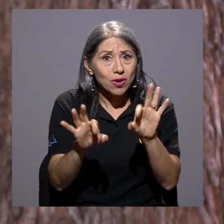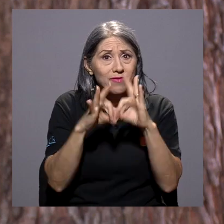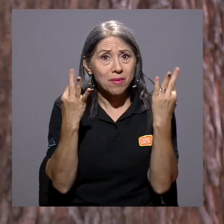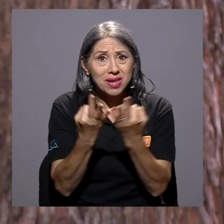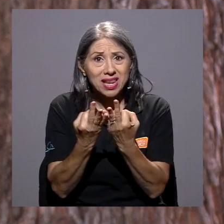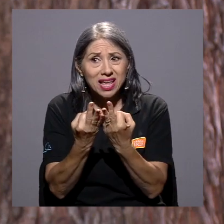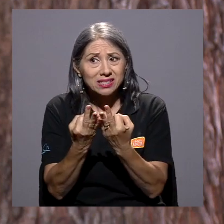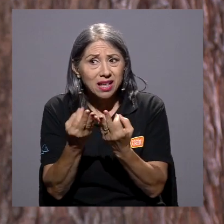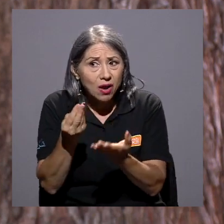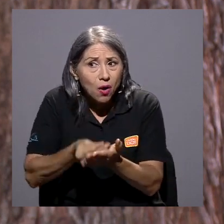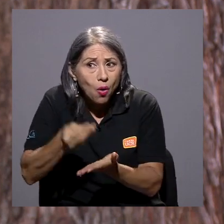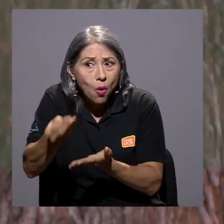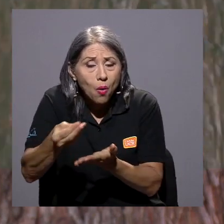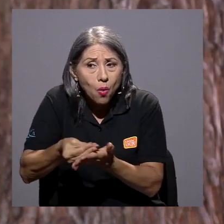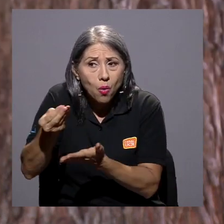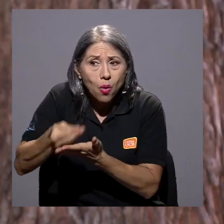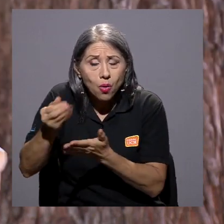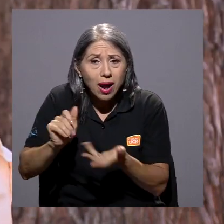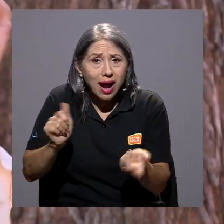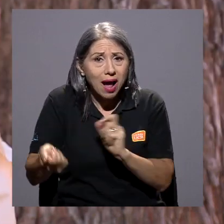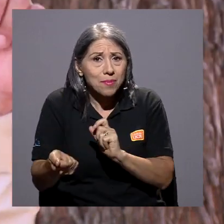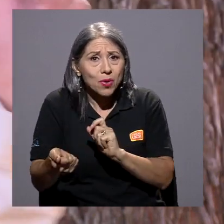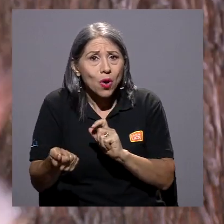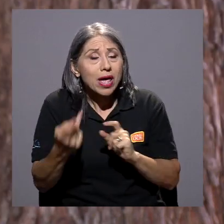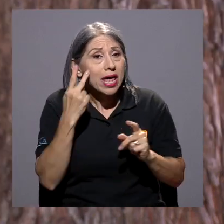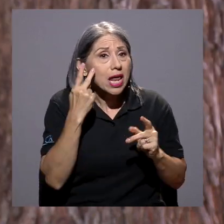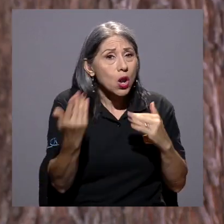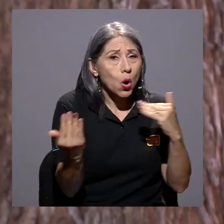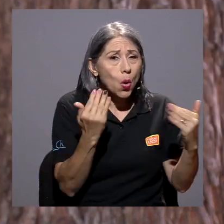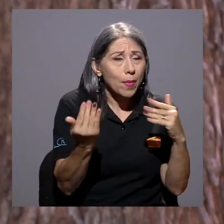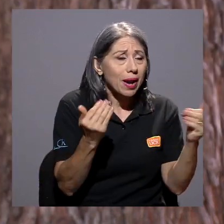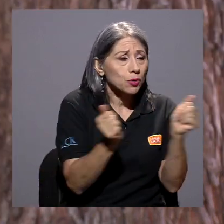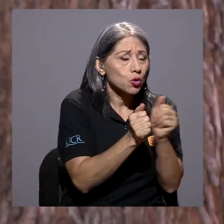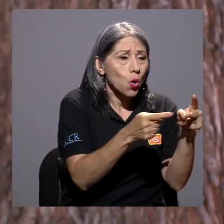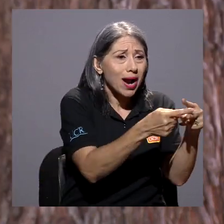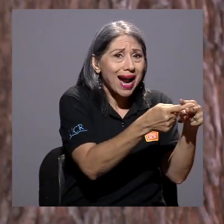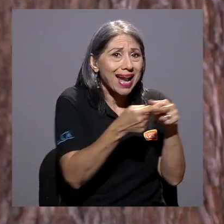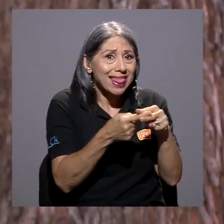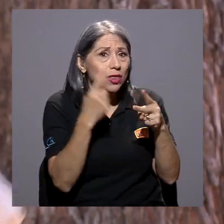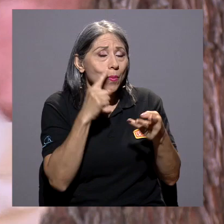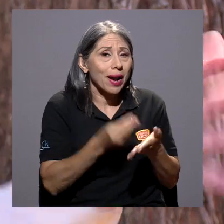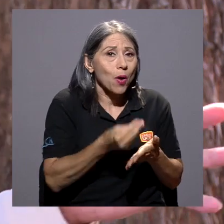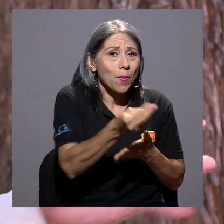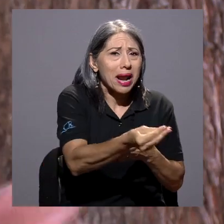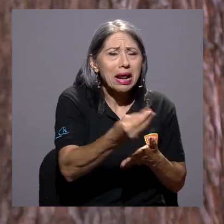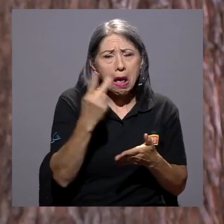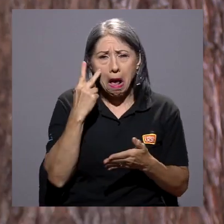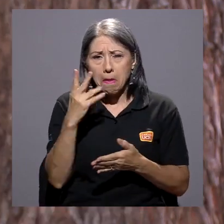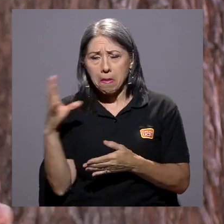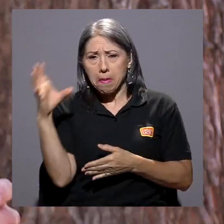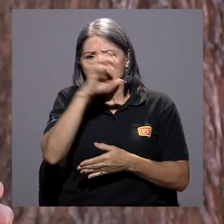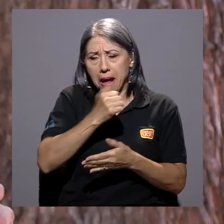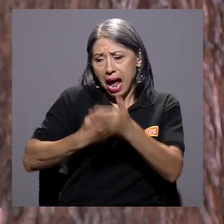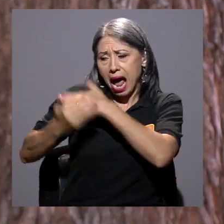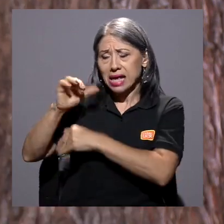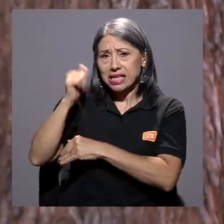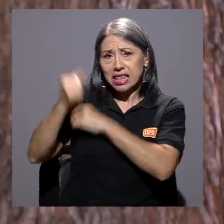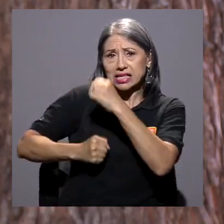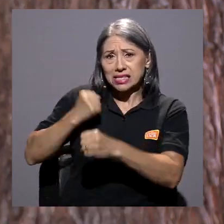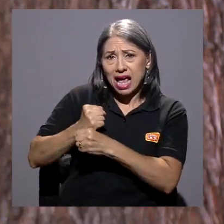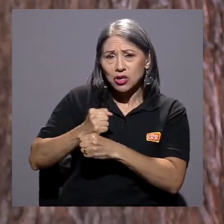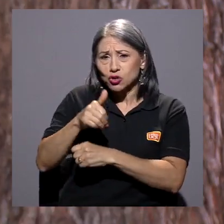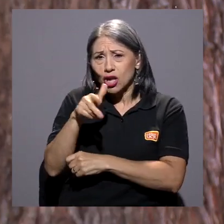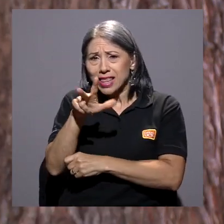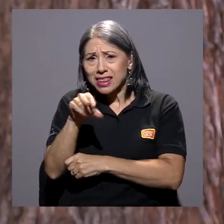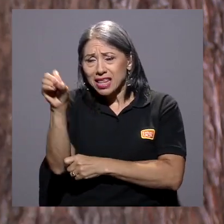hogares y lo comparamos con el cambio en el crédito de consumo, uno se da cuenta de que hace unos 10 años cerca de un 30% del